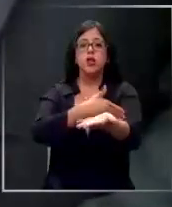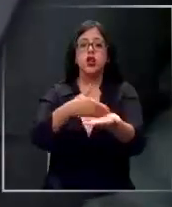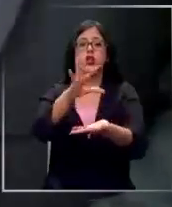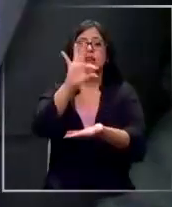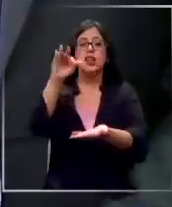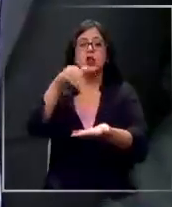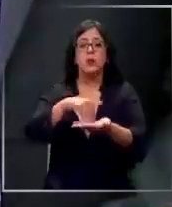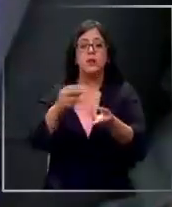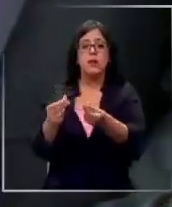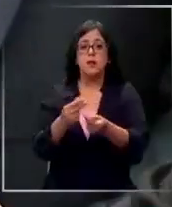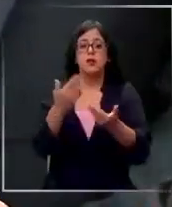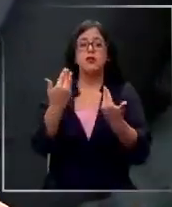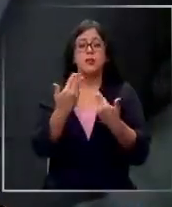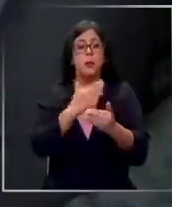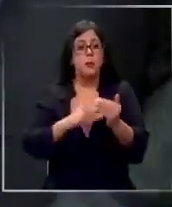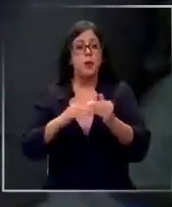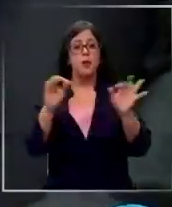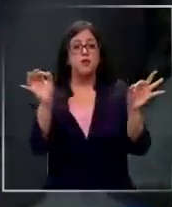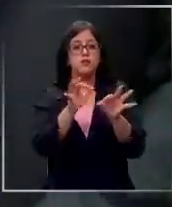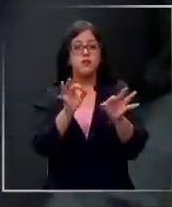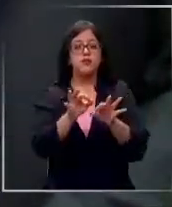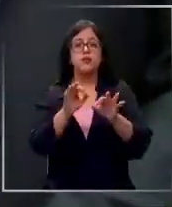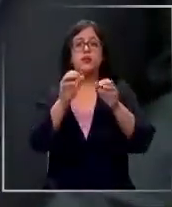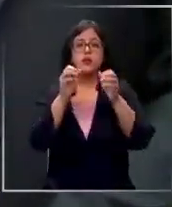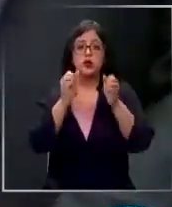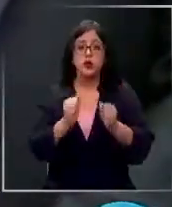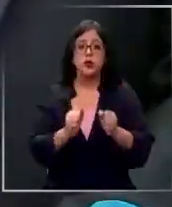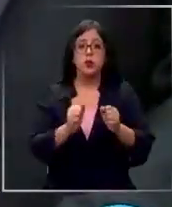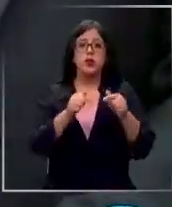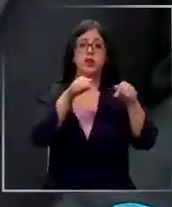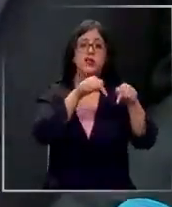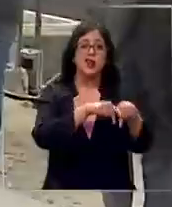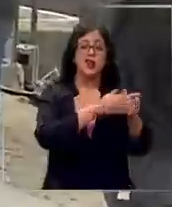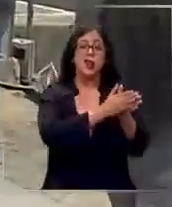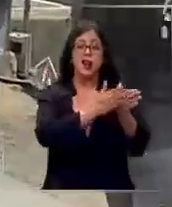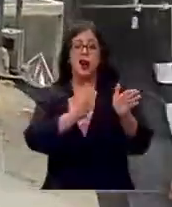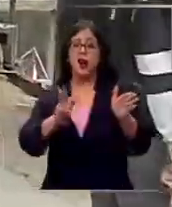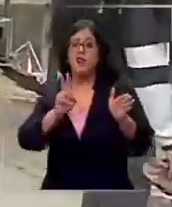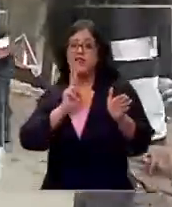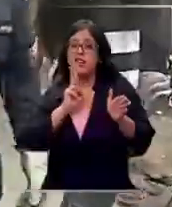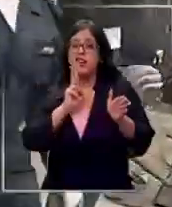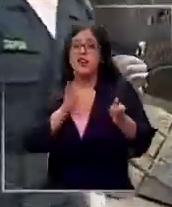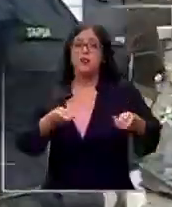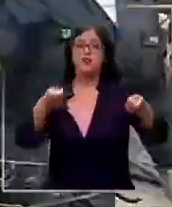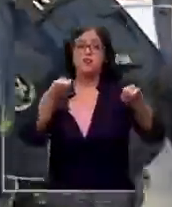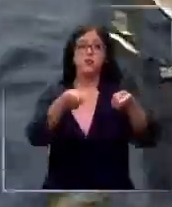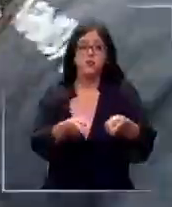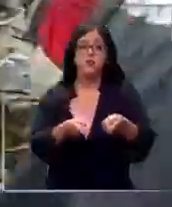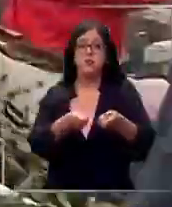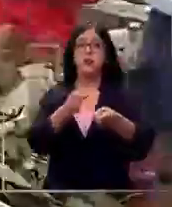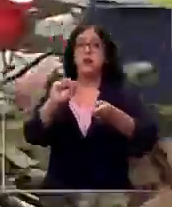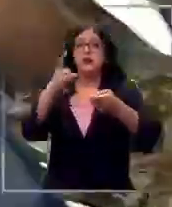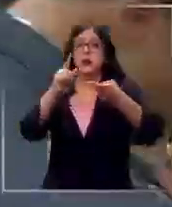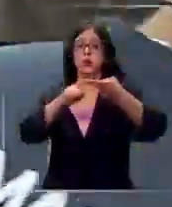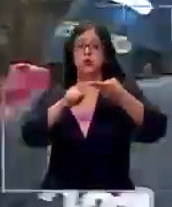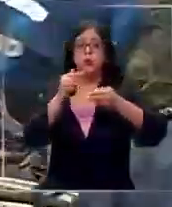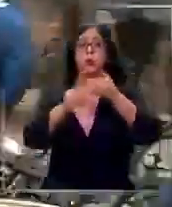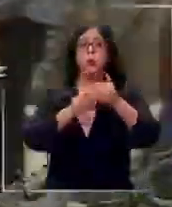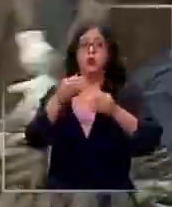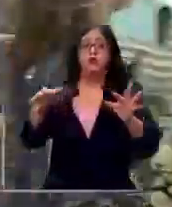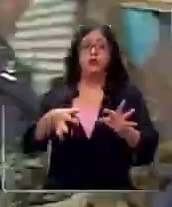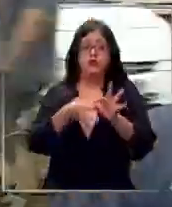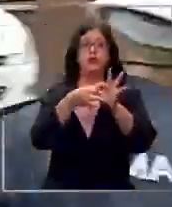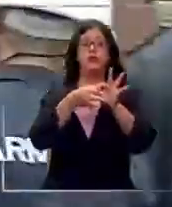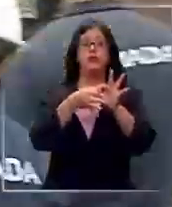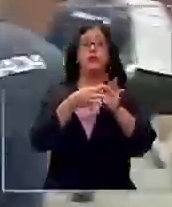1.5 millones, que tal como lo planteamos, esperamos pueda llegar de aquí a este día viernes. Luego de ello viene un proceso que está vinculado a la